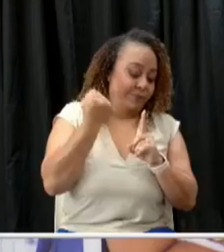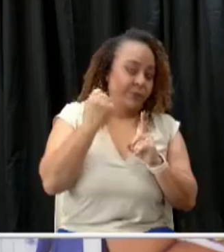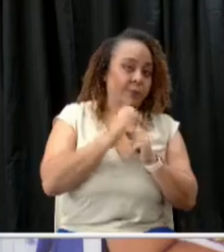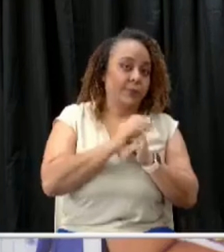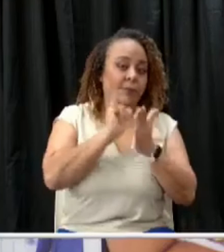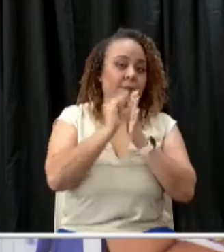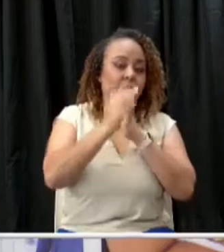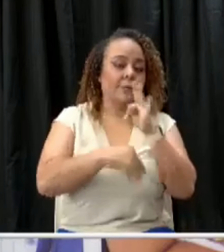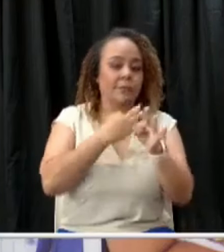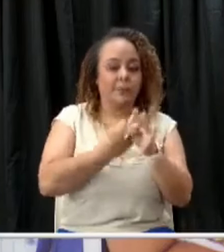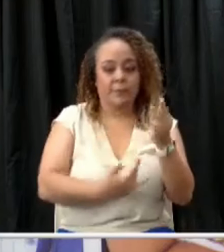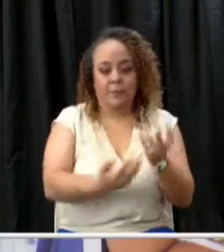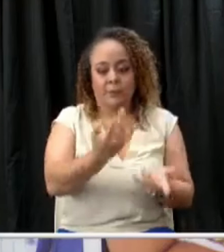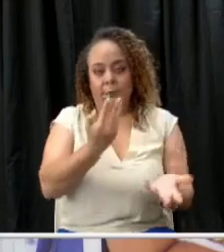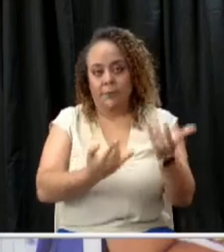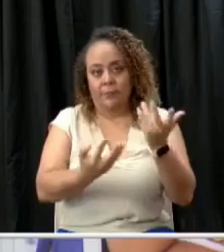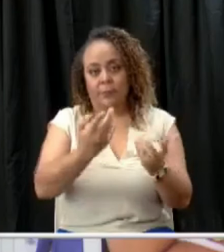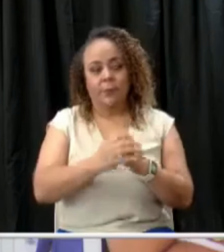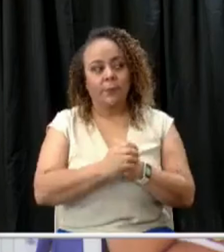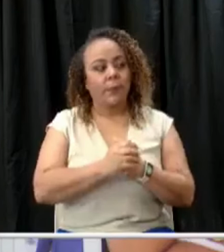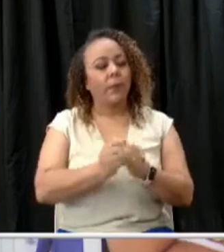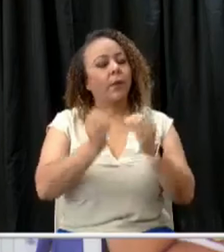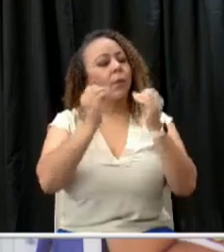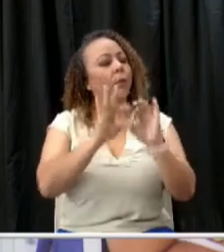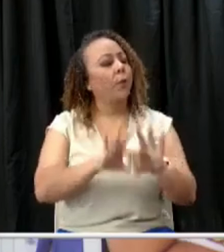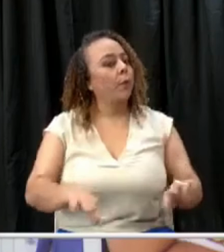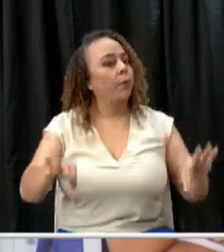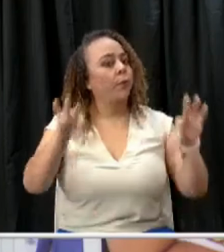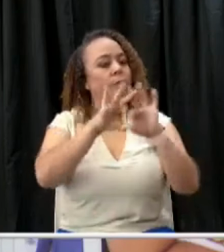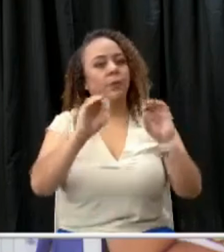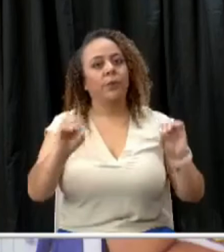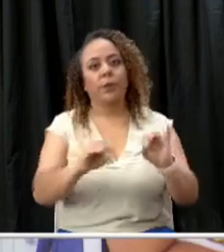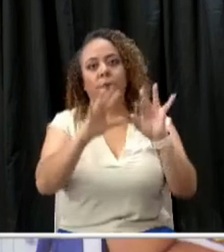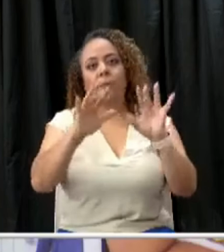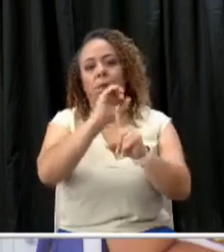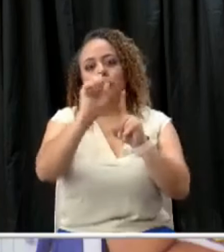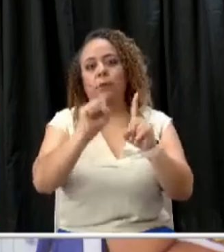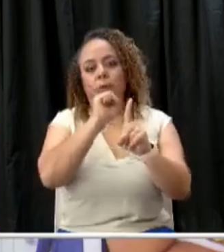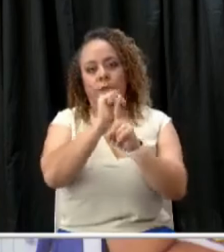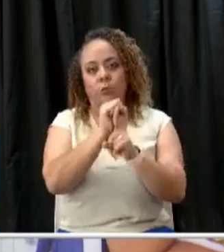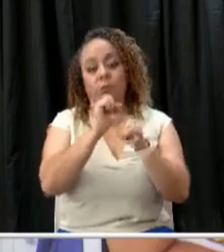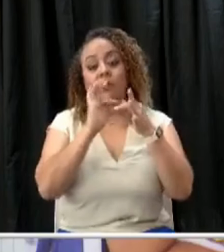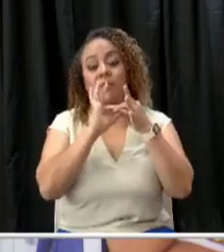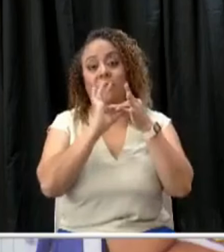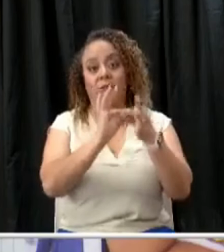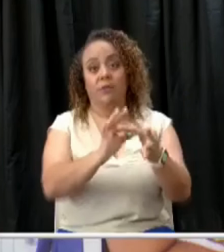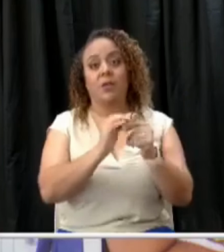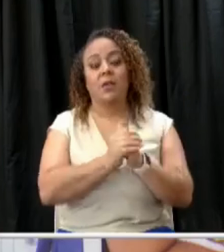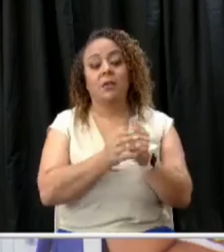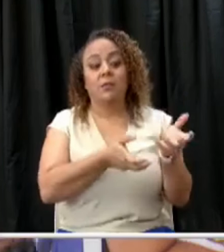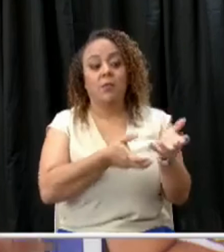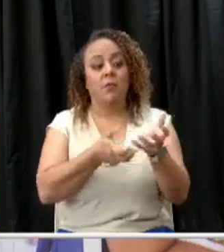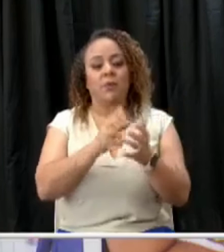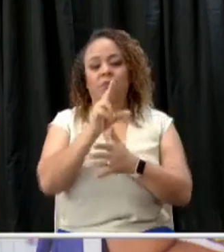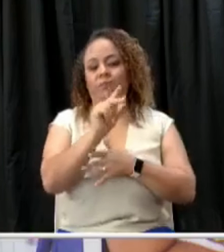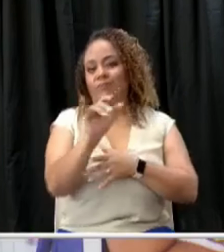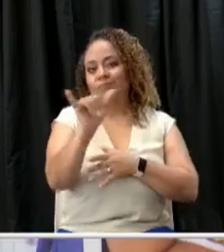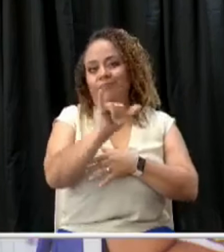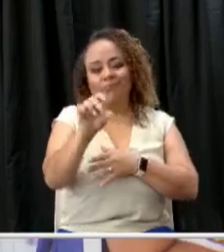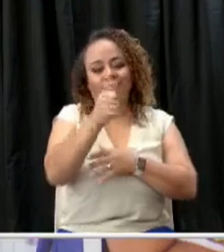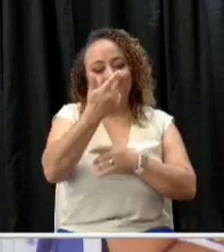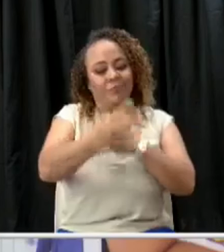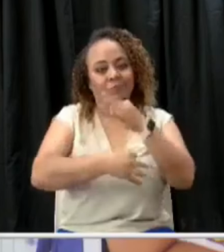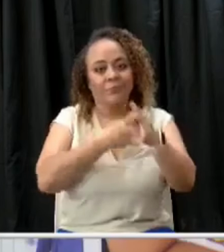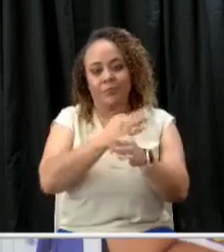en este tipo de incendios. Aquí es importante que evidentemente las condiciones relacionadas a un bombero no es lo mismo que otro tipo